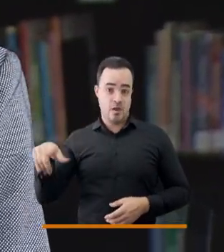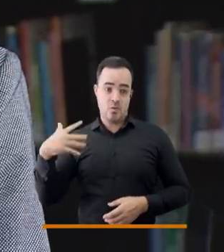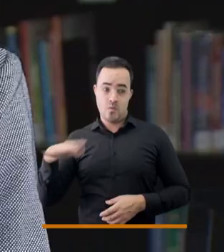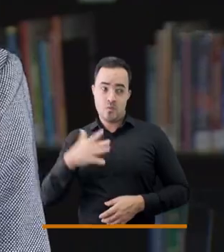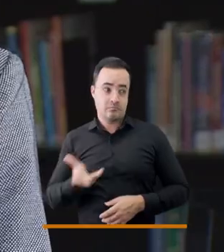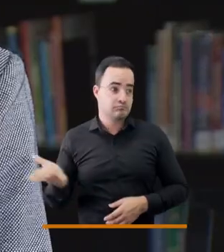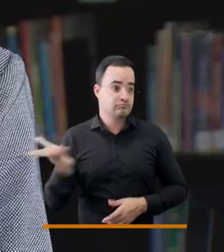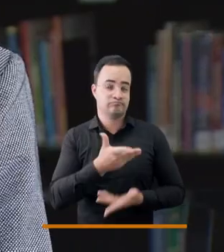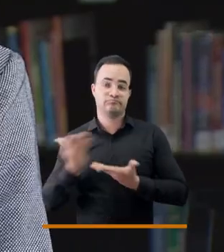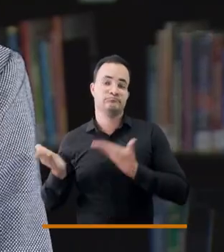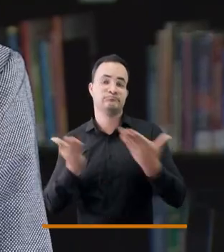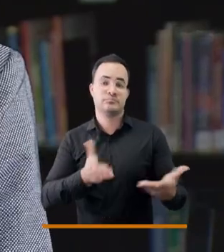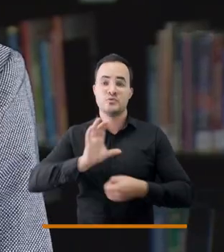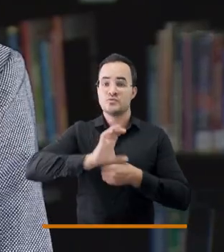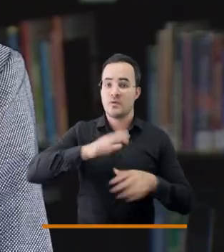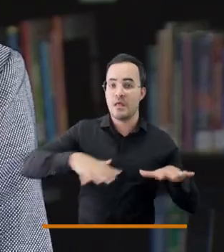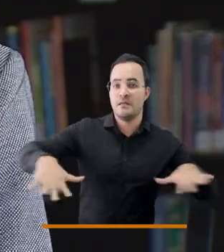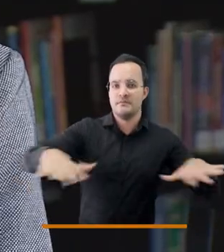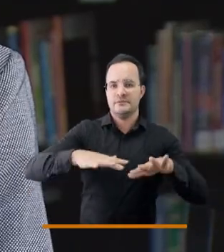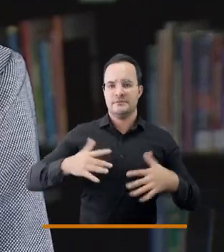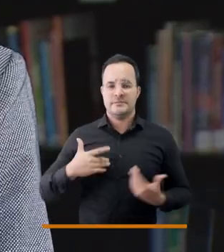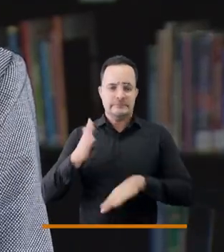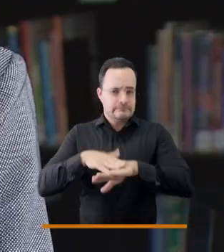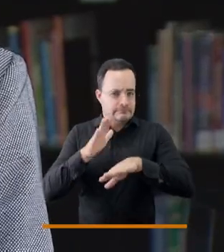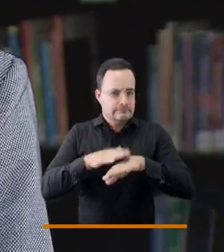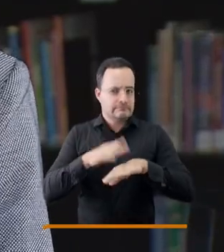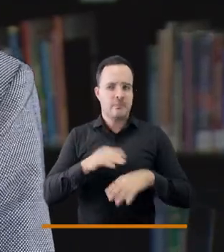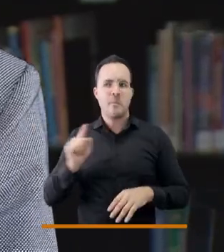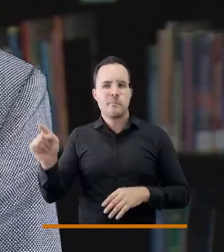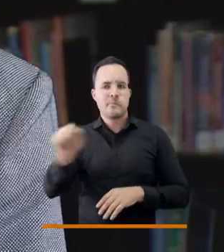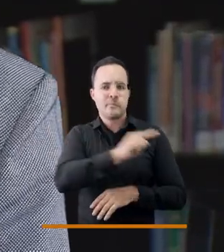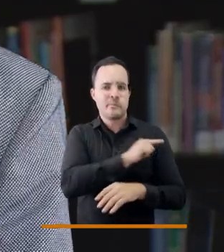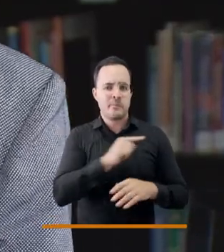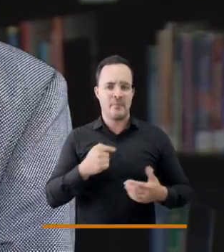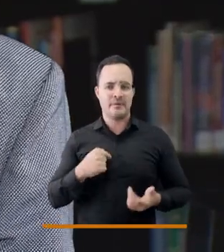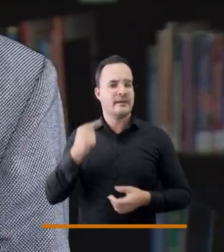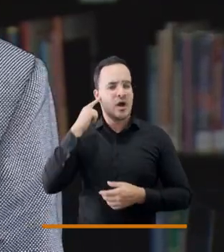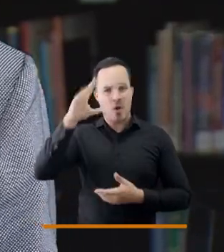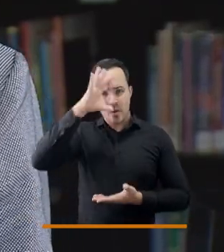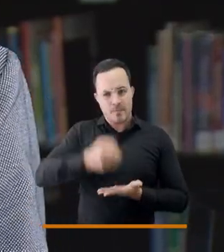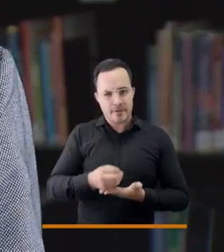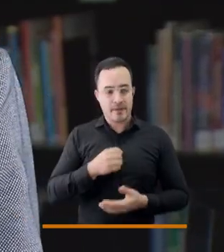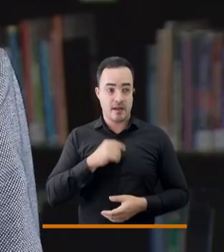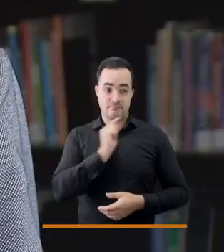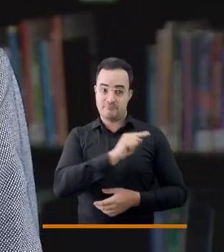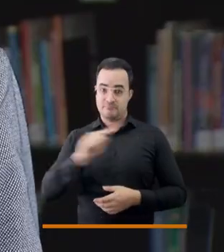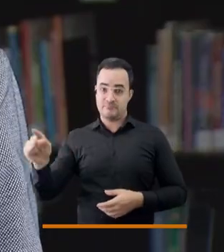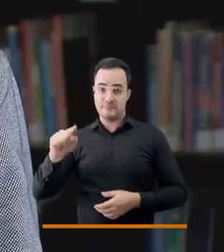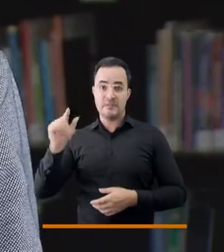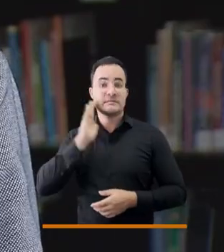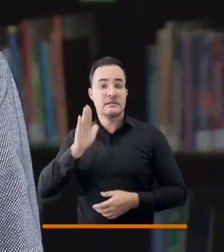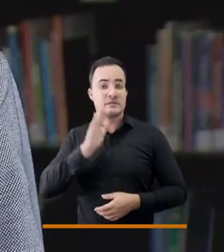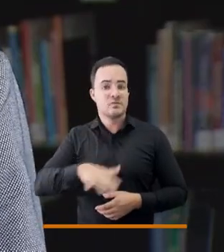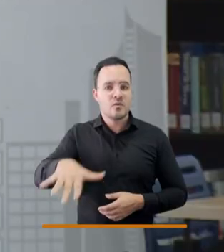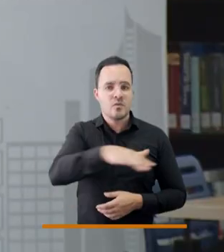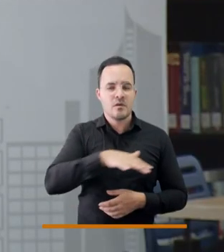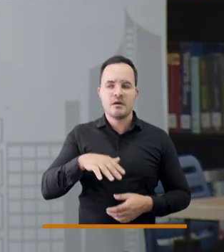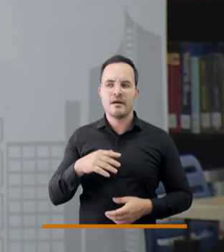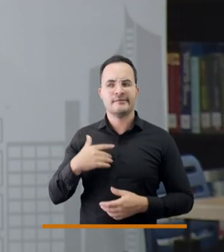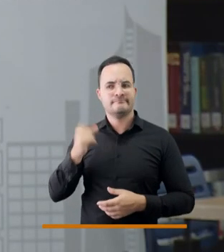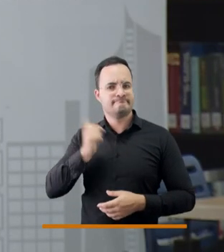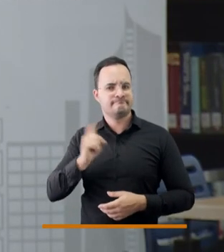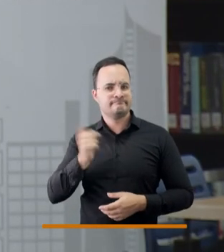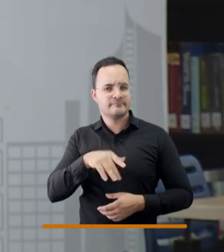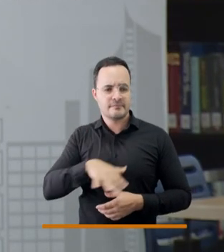la ciudad y las organizaciones cívicas piensan que San Cristóbal no puede ser ni la